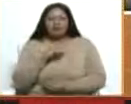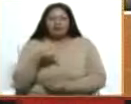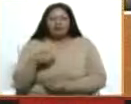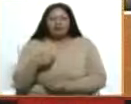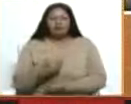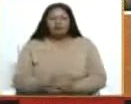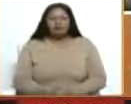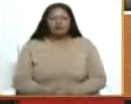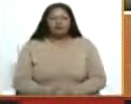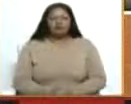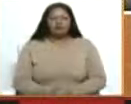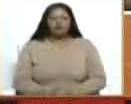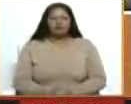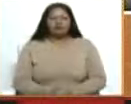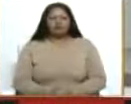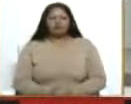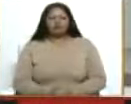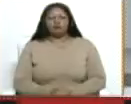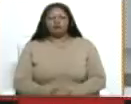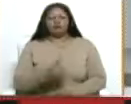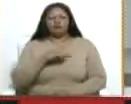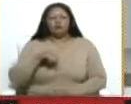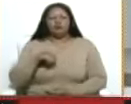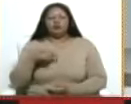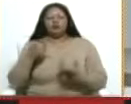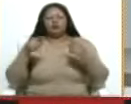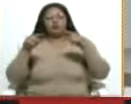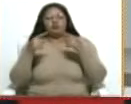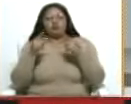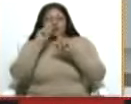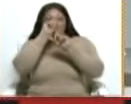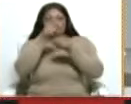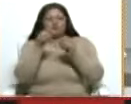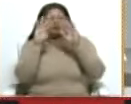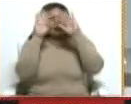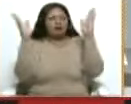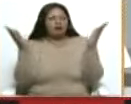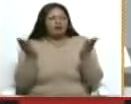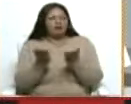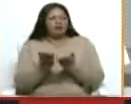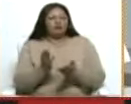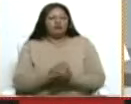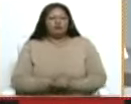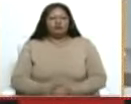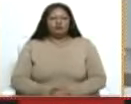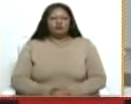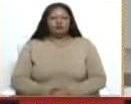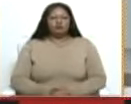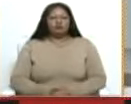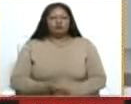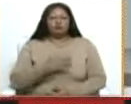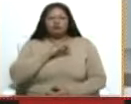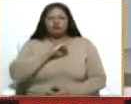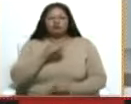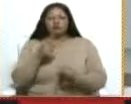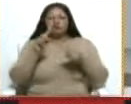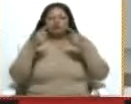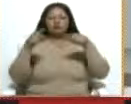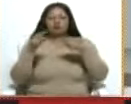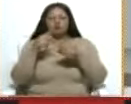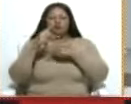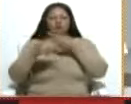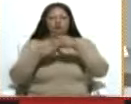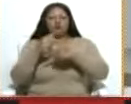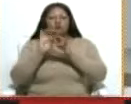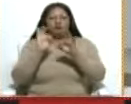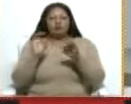que eso, para que nuestra música sea reconocida en el mundo? Yo que trabajo, porque yo también soy músico, productor y soy, podríamos